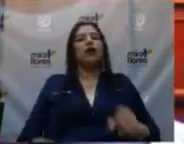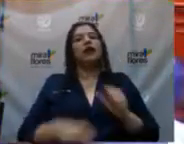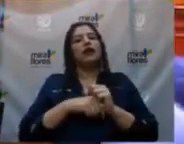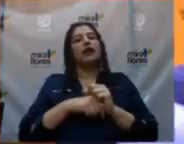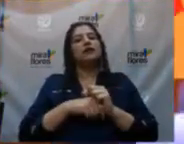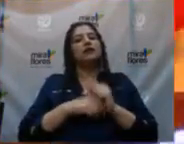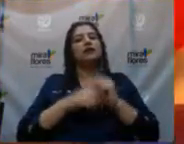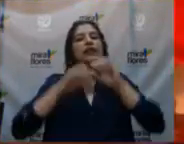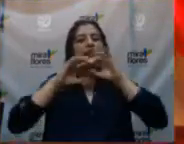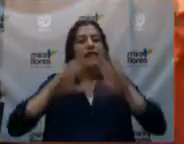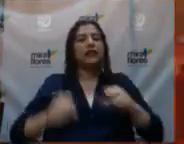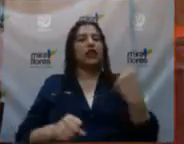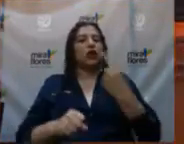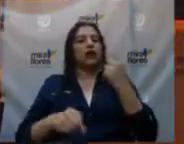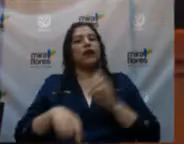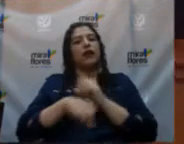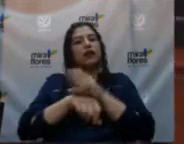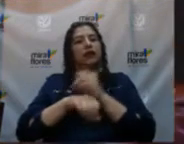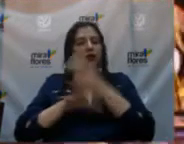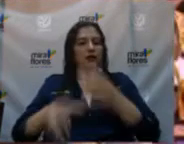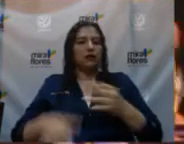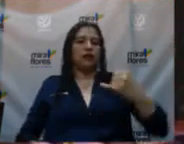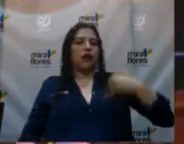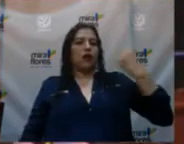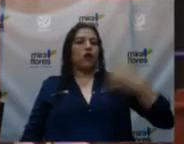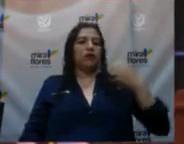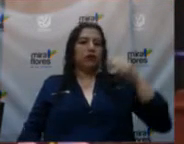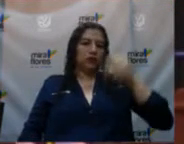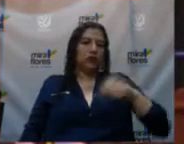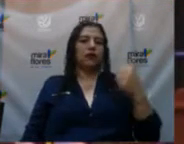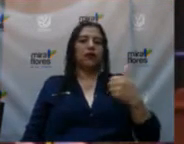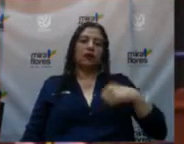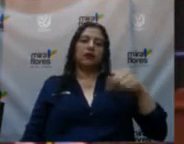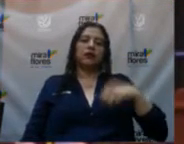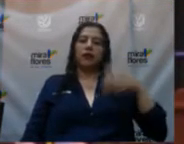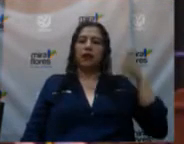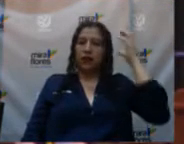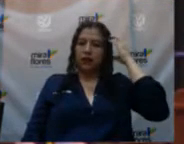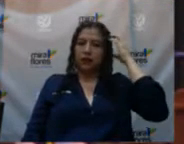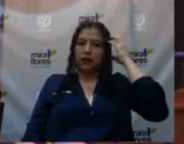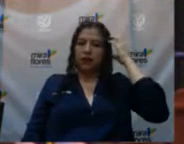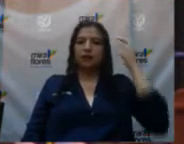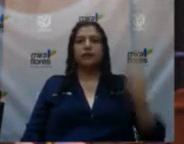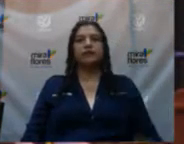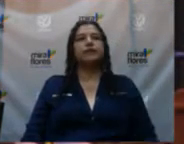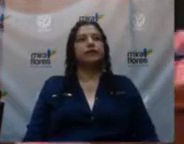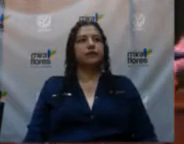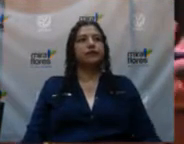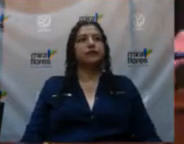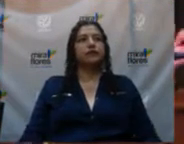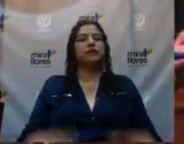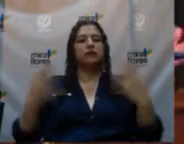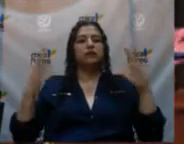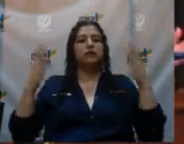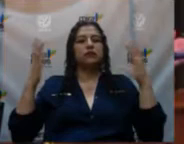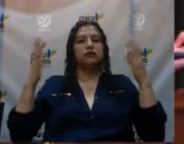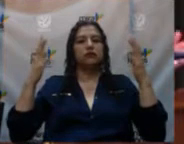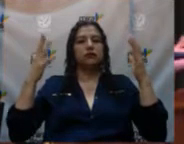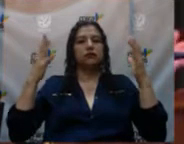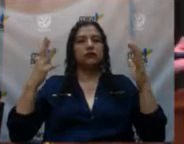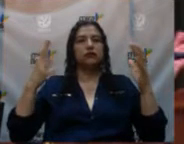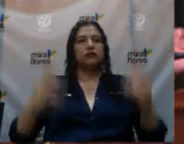secretario general del Consejo de la Juventud de la Municipalidad de Miraflores.